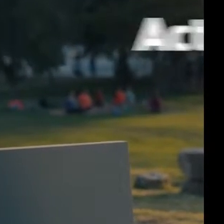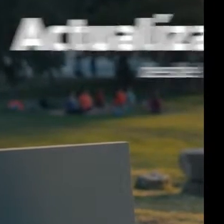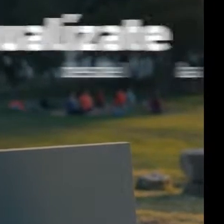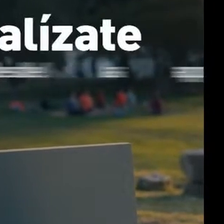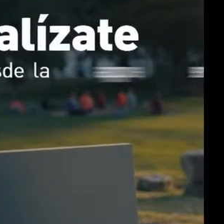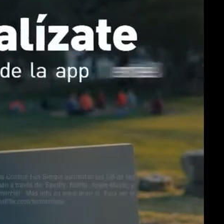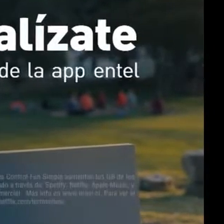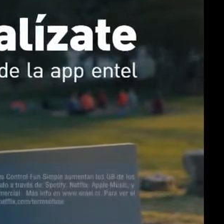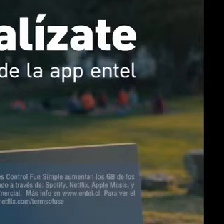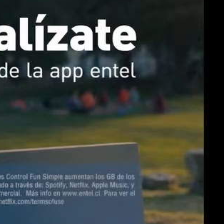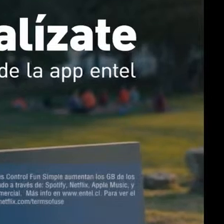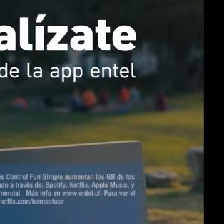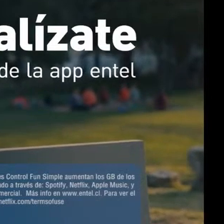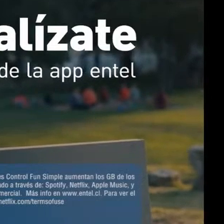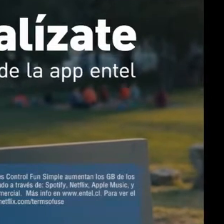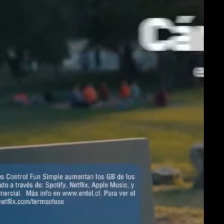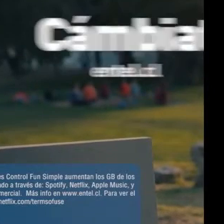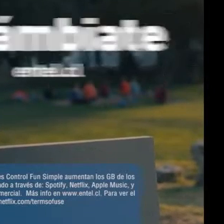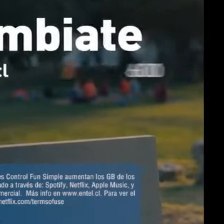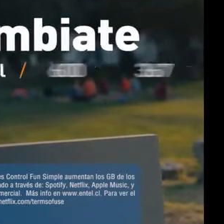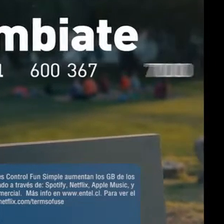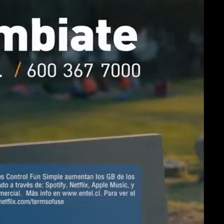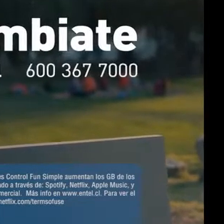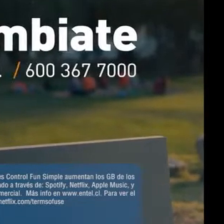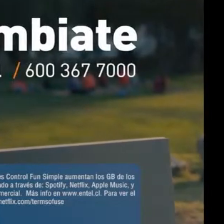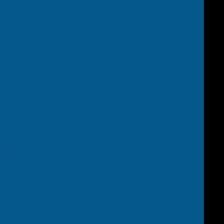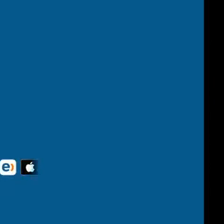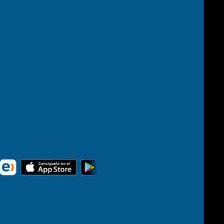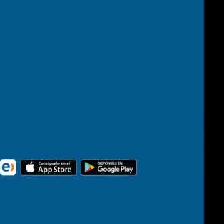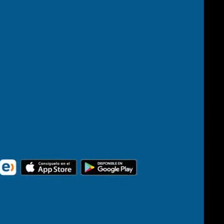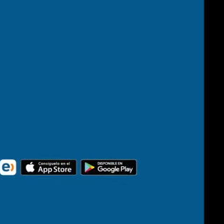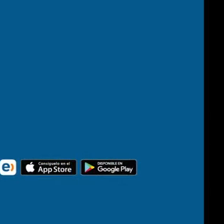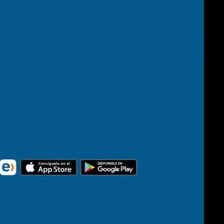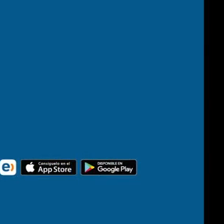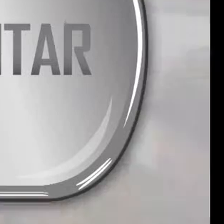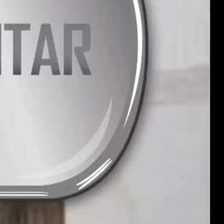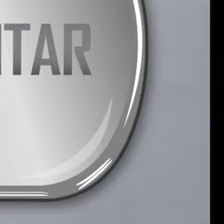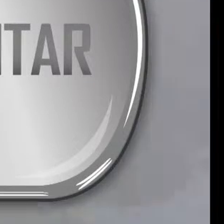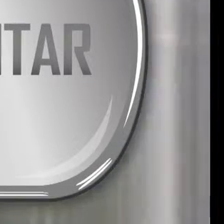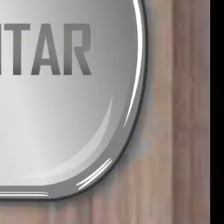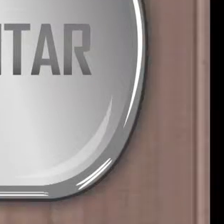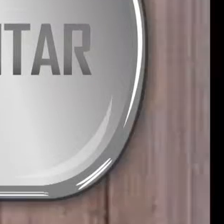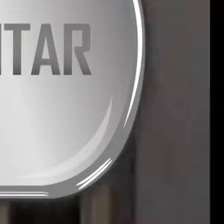Si eres cliente, actualízate desde la app. Si no, cámbiate hoy a Entel.